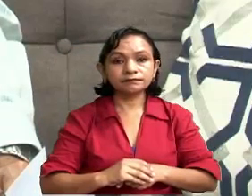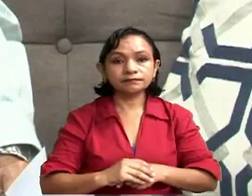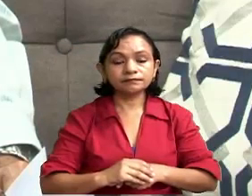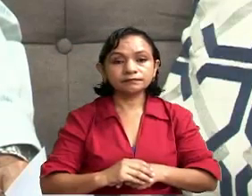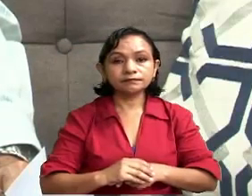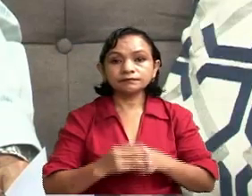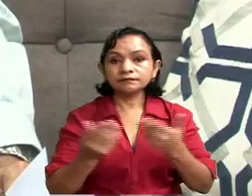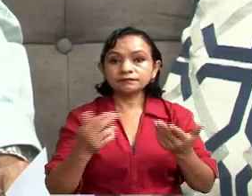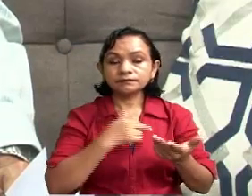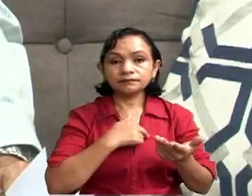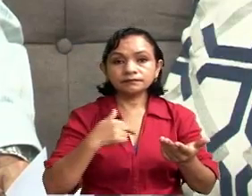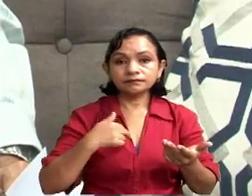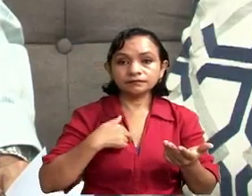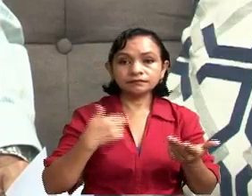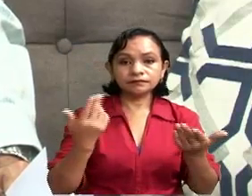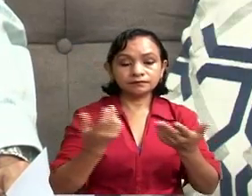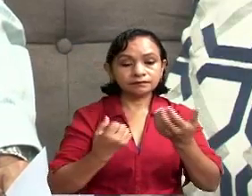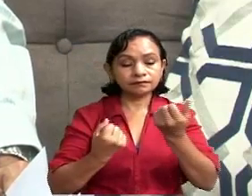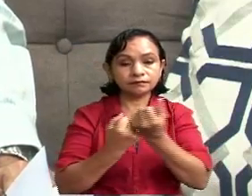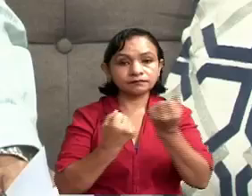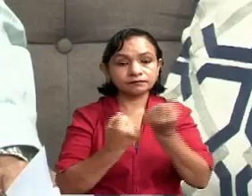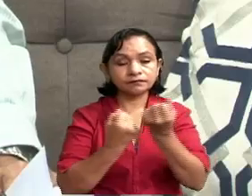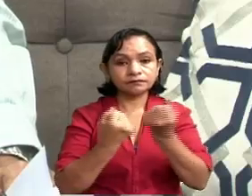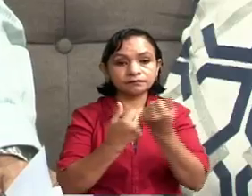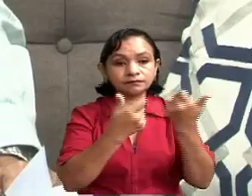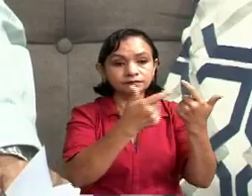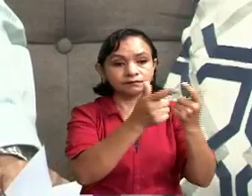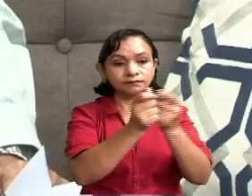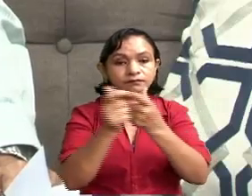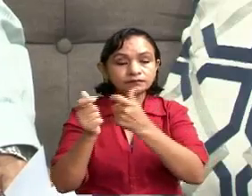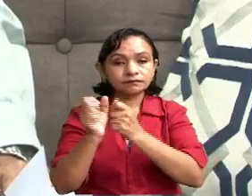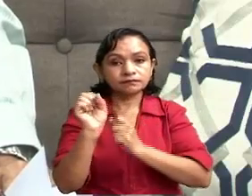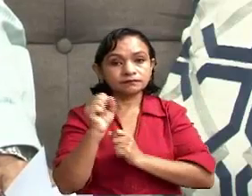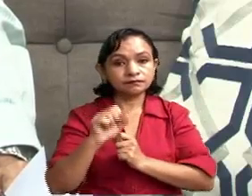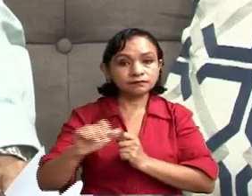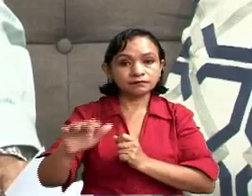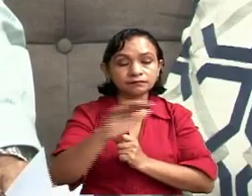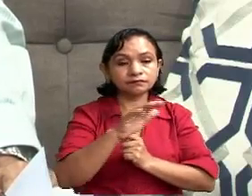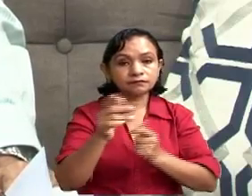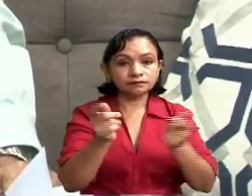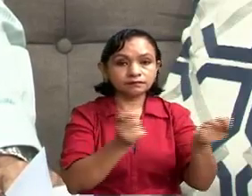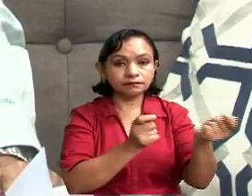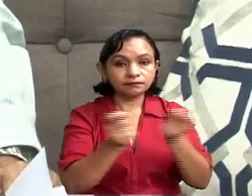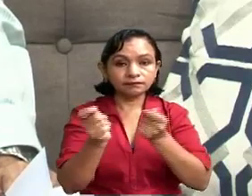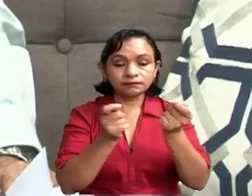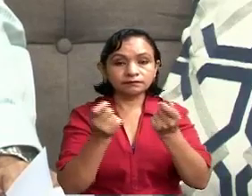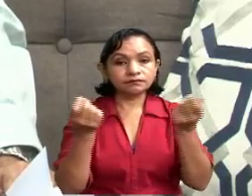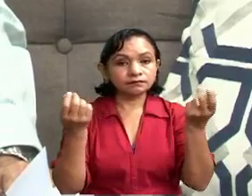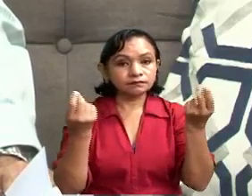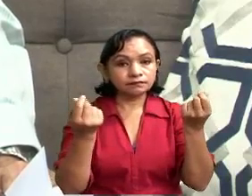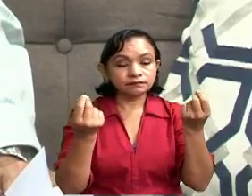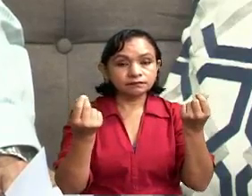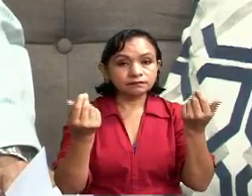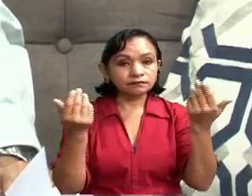no solamente para apoyar determinados sectores sociales, sino para administrar los recursos